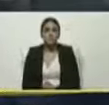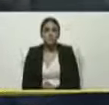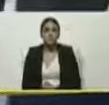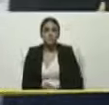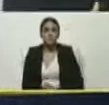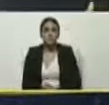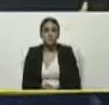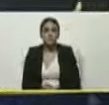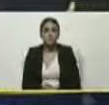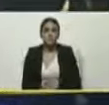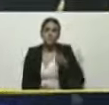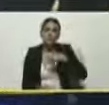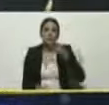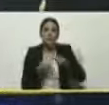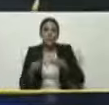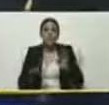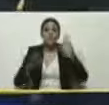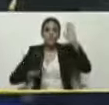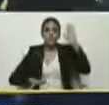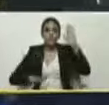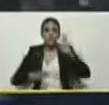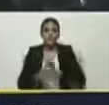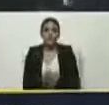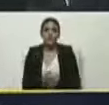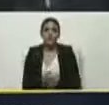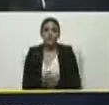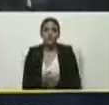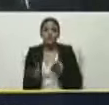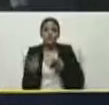la juramentación de los